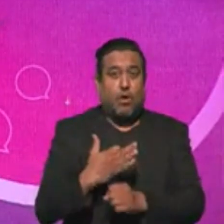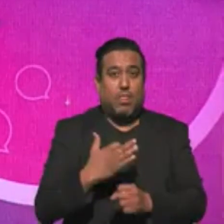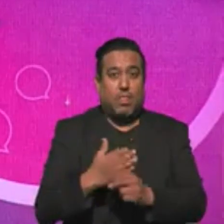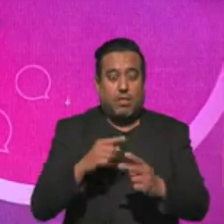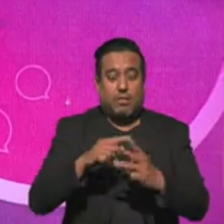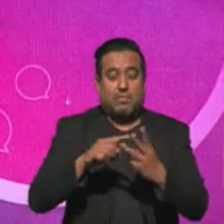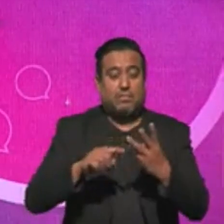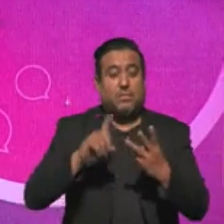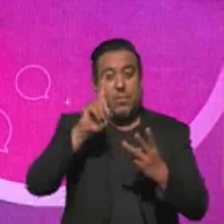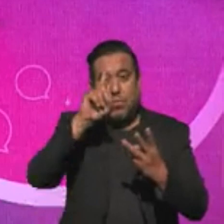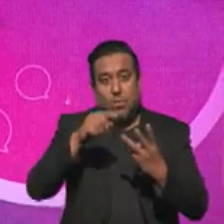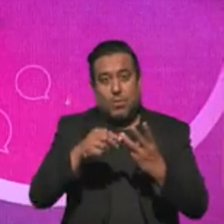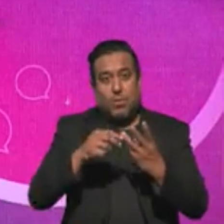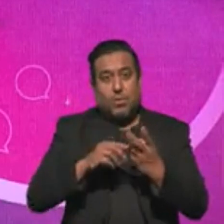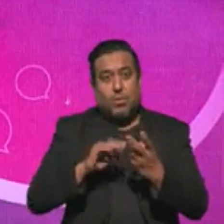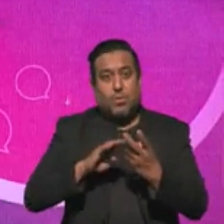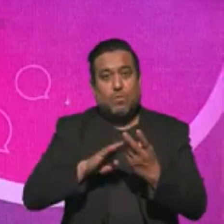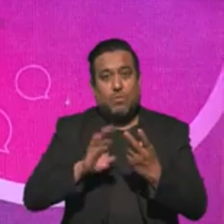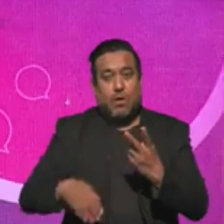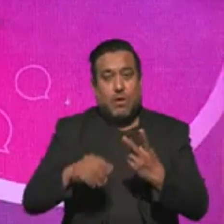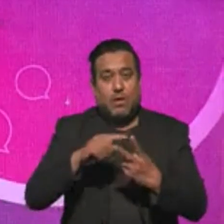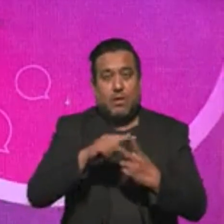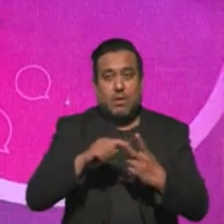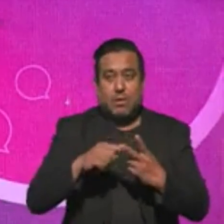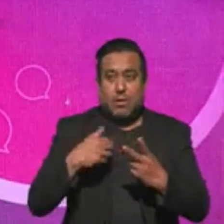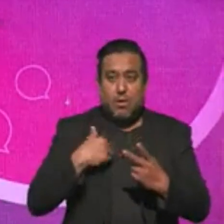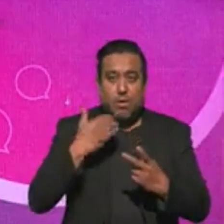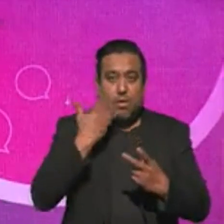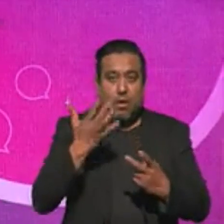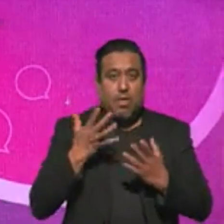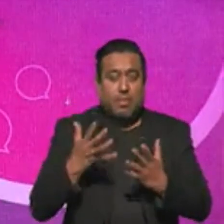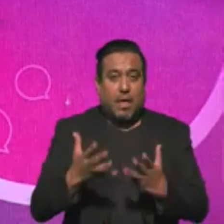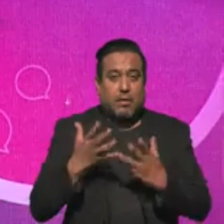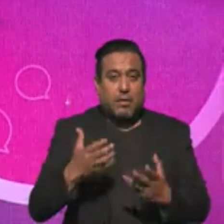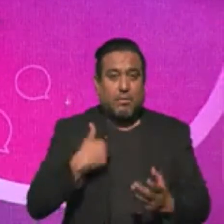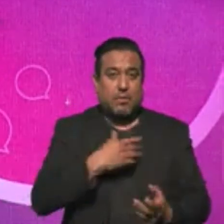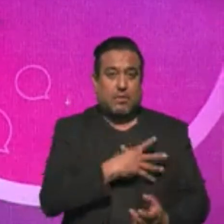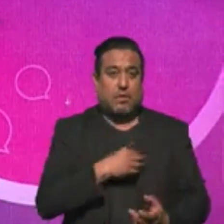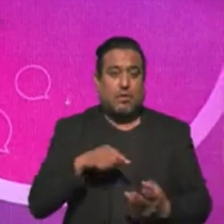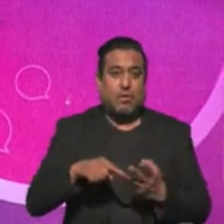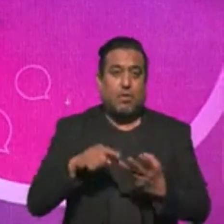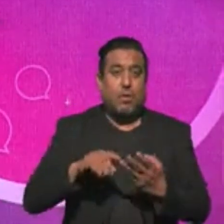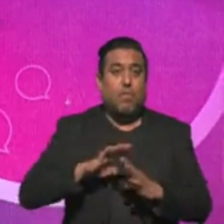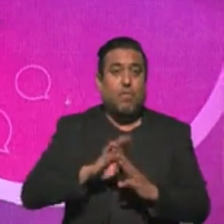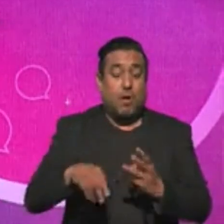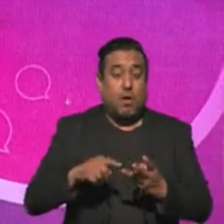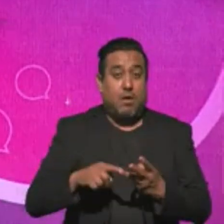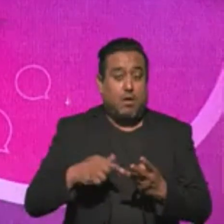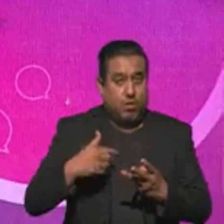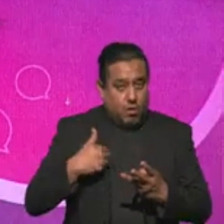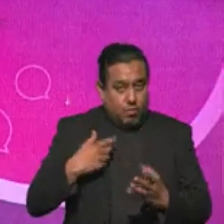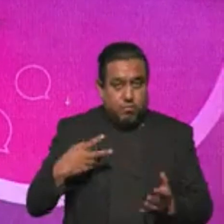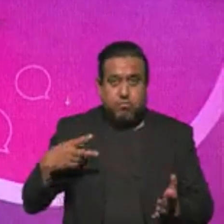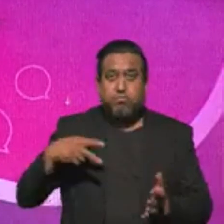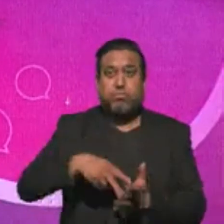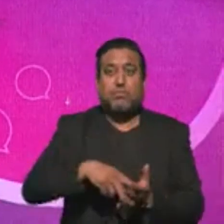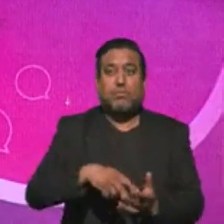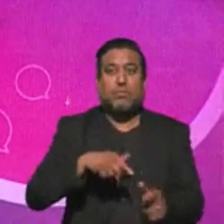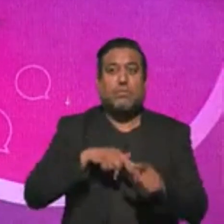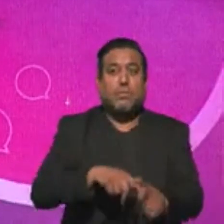dos justo para honrar la memoria de mi hijo y para que su muerte no se en van aquí sigo dando la